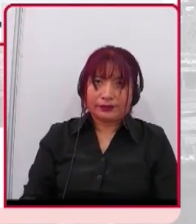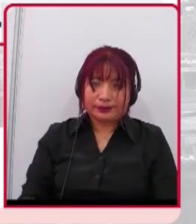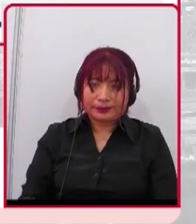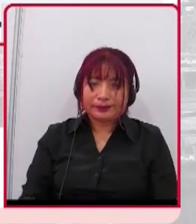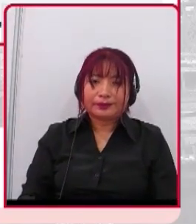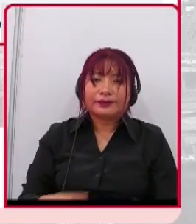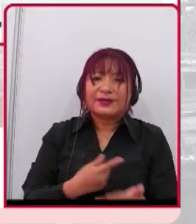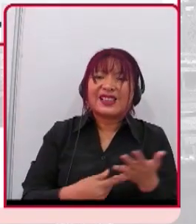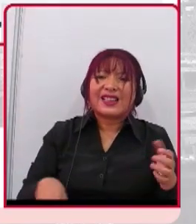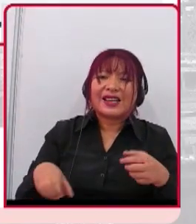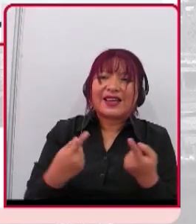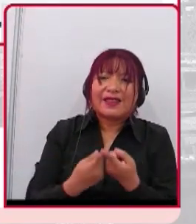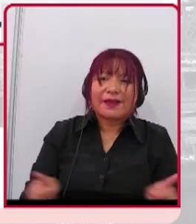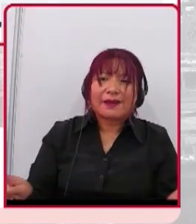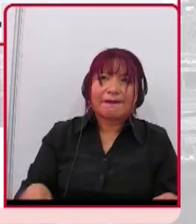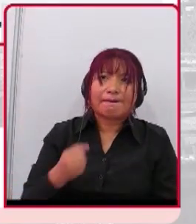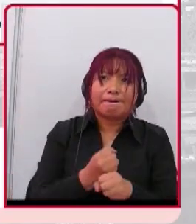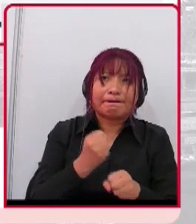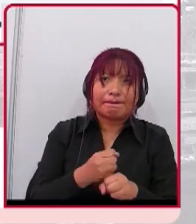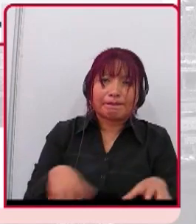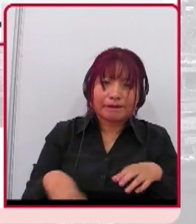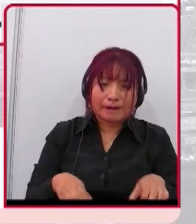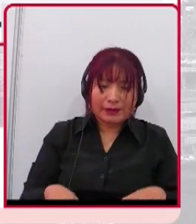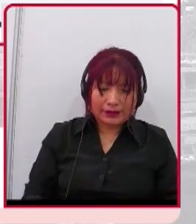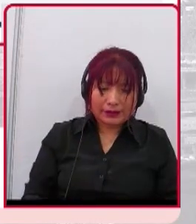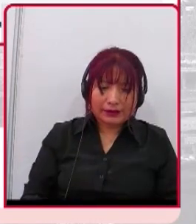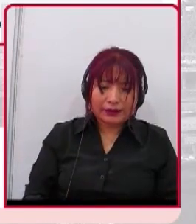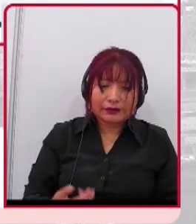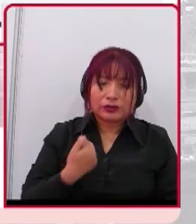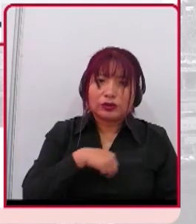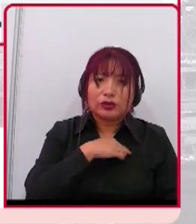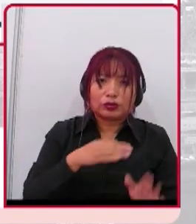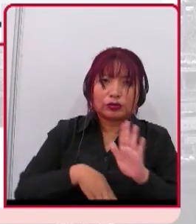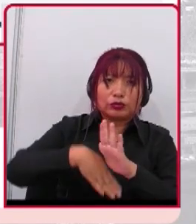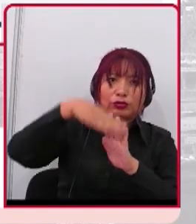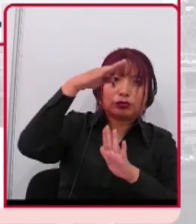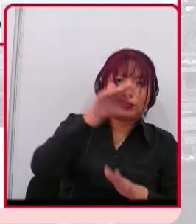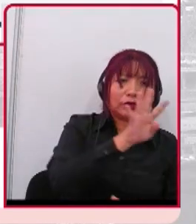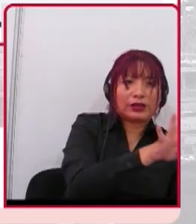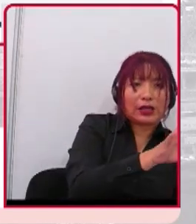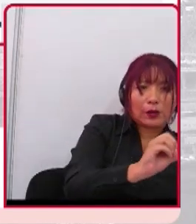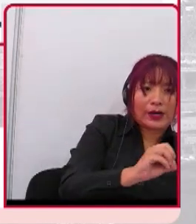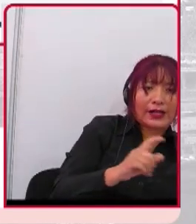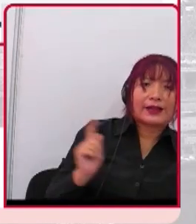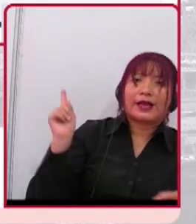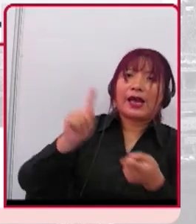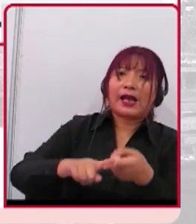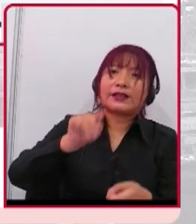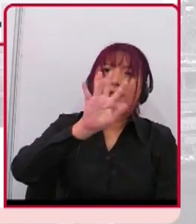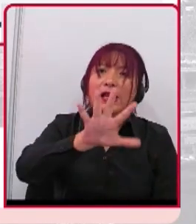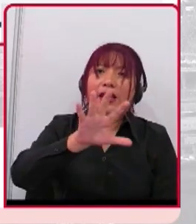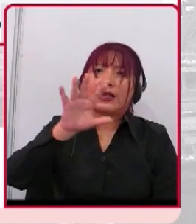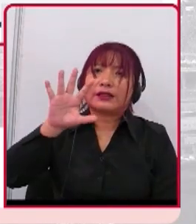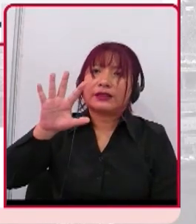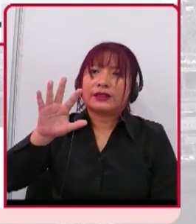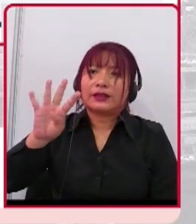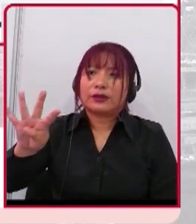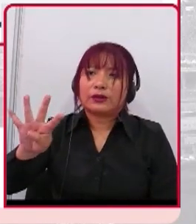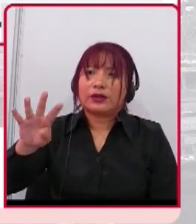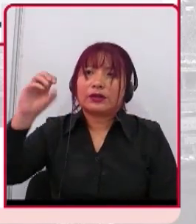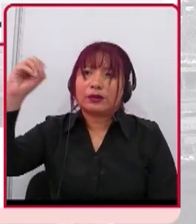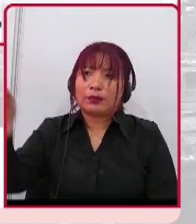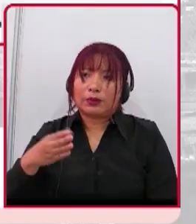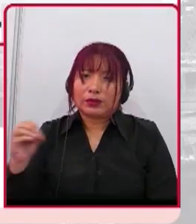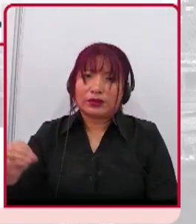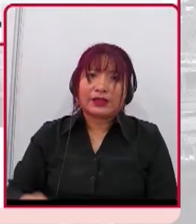con respecto al porcentaje finos, lo logramos incrementar de 40 a 54%, casi un 35% de